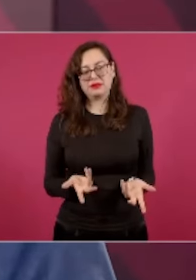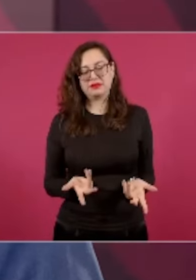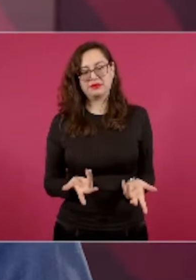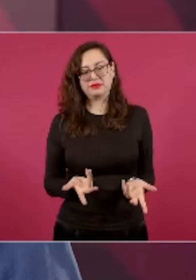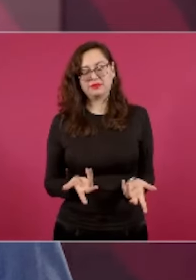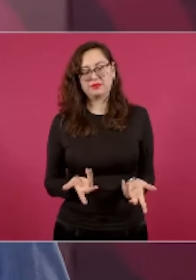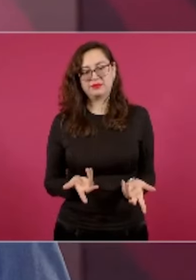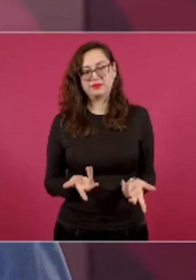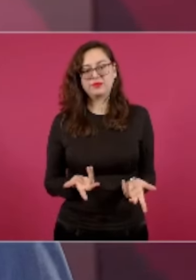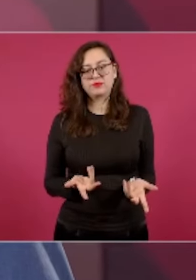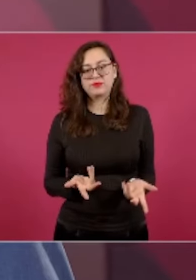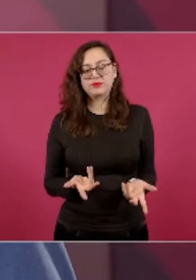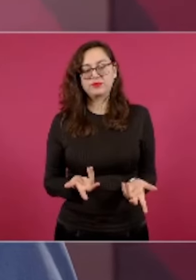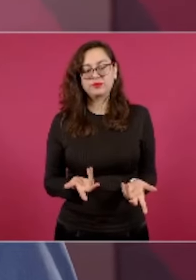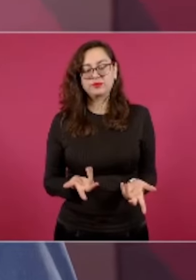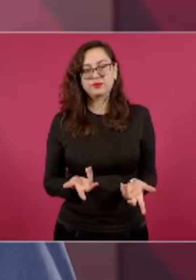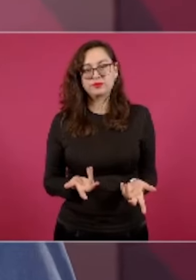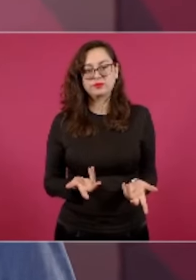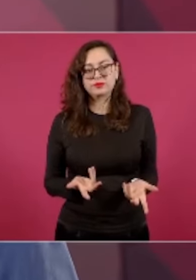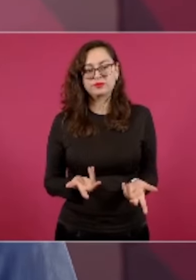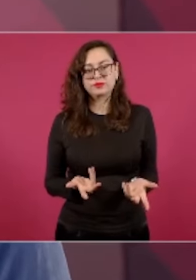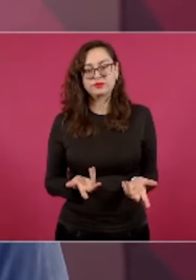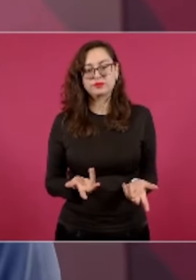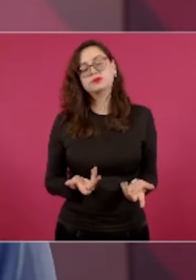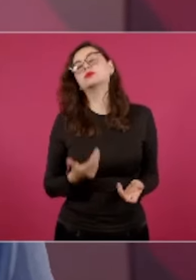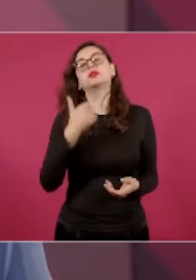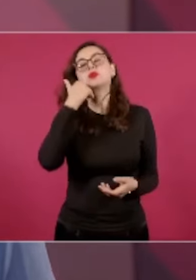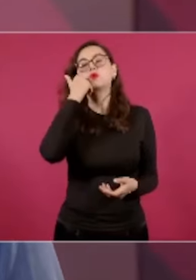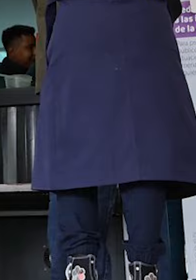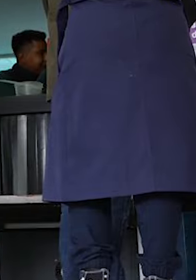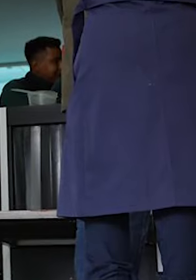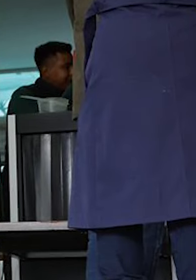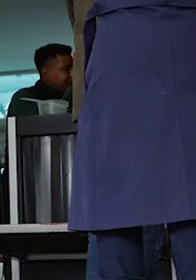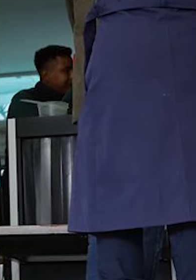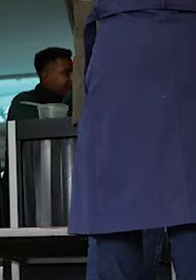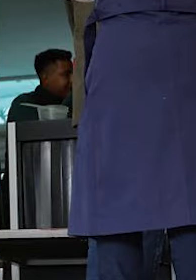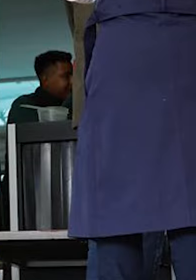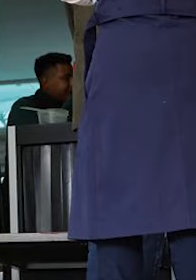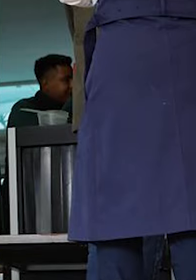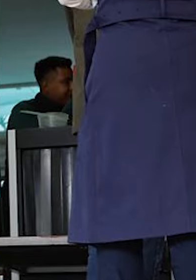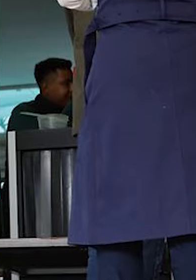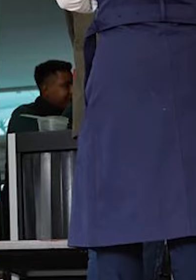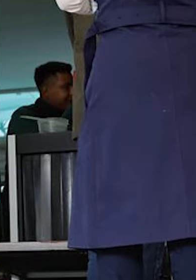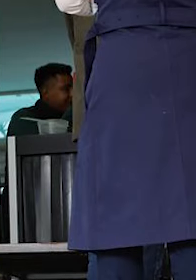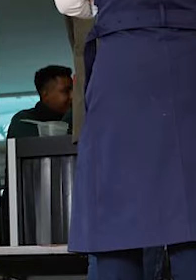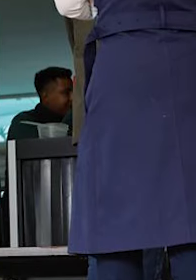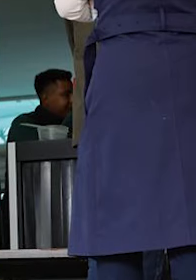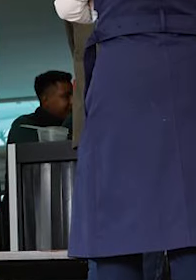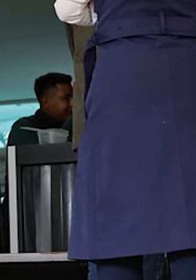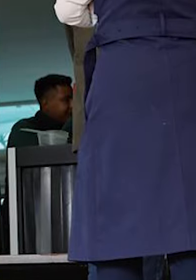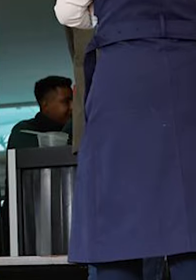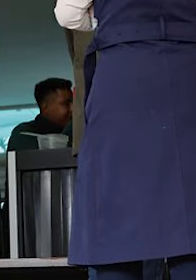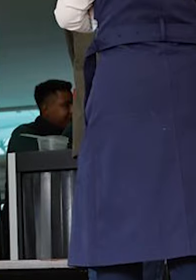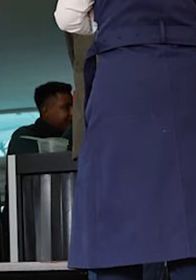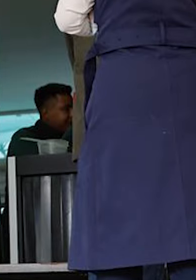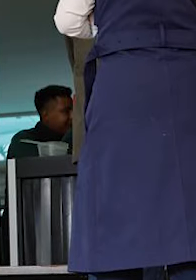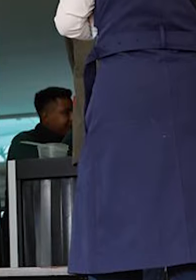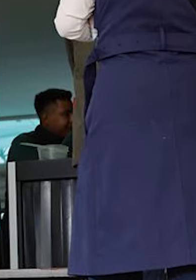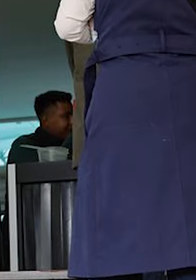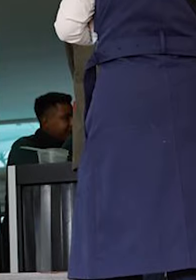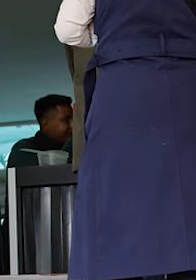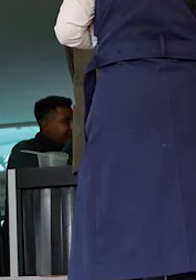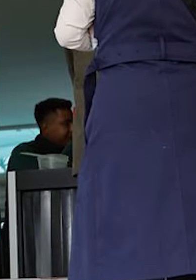tomar represalias contra las instituciones que le impidieron centralizar el poder. La reportera de The Wall Street indicó que la reforma al Poder